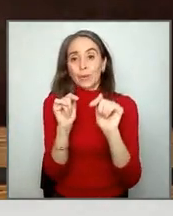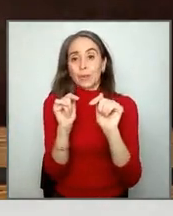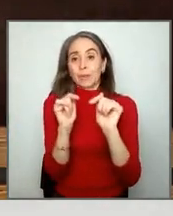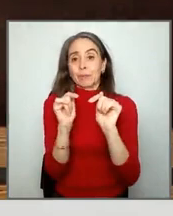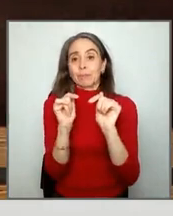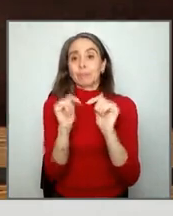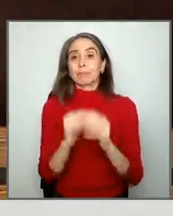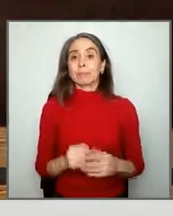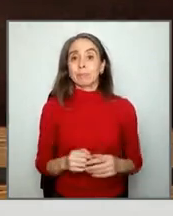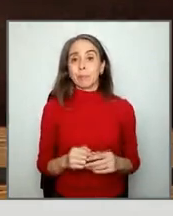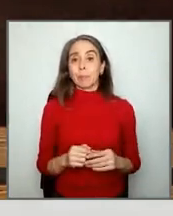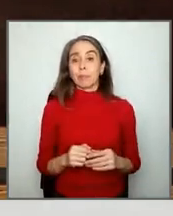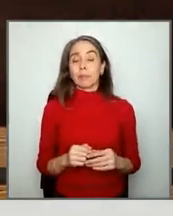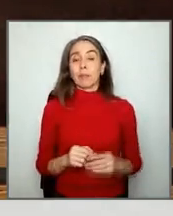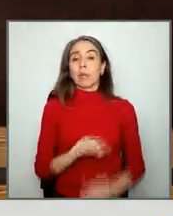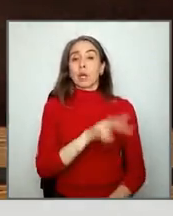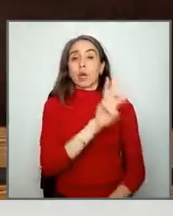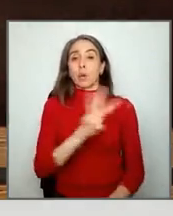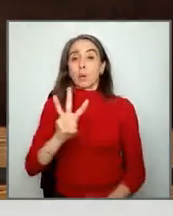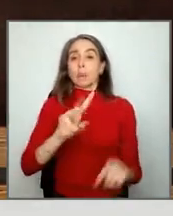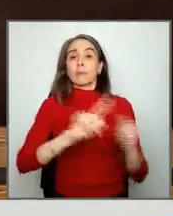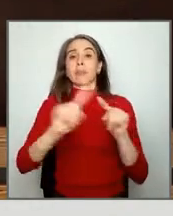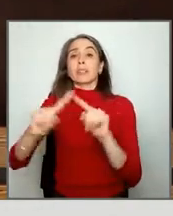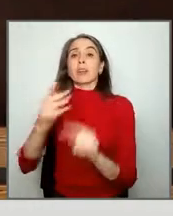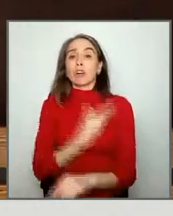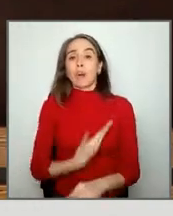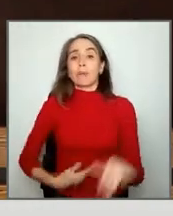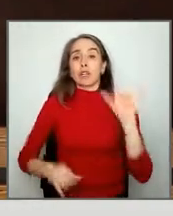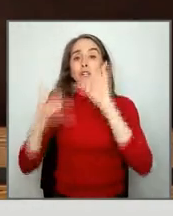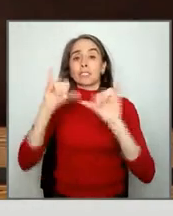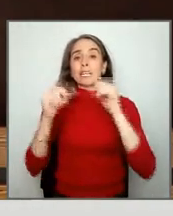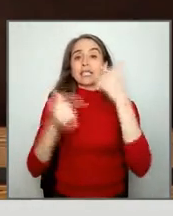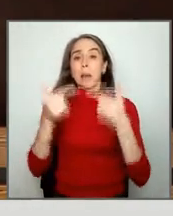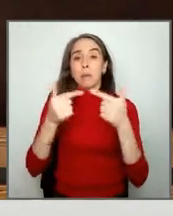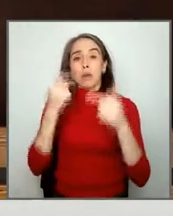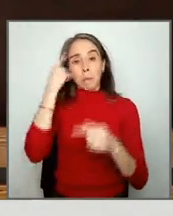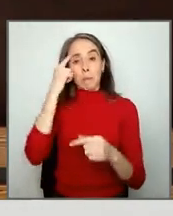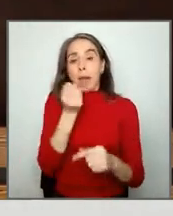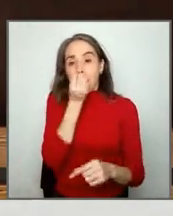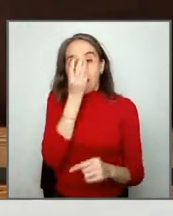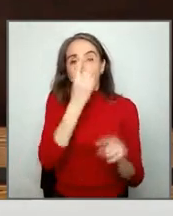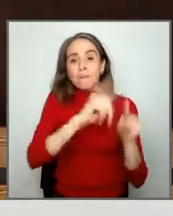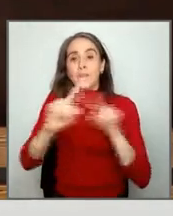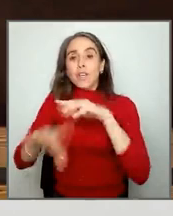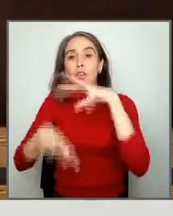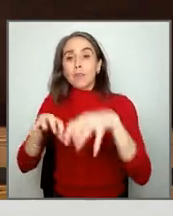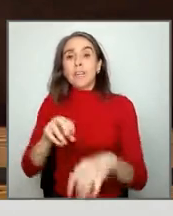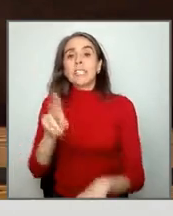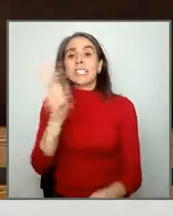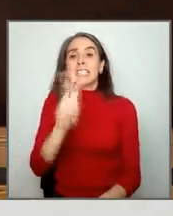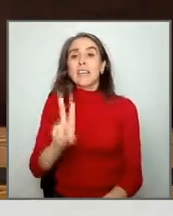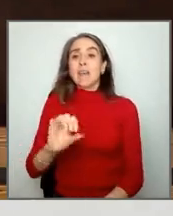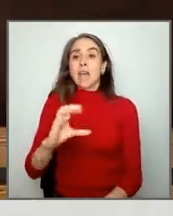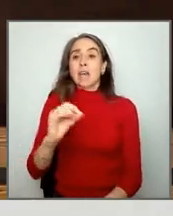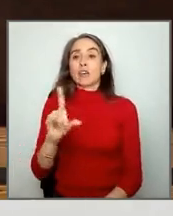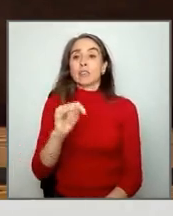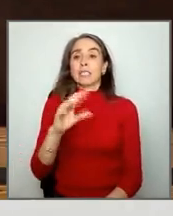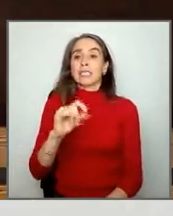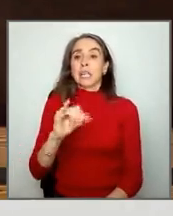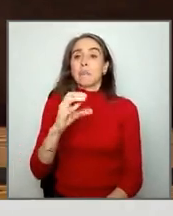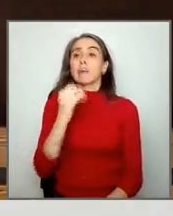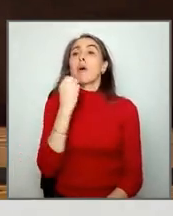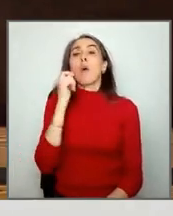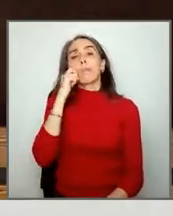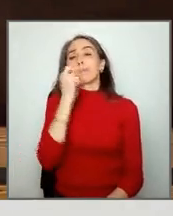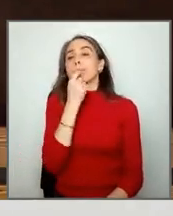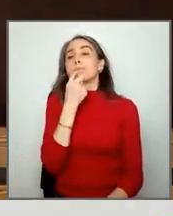plataforma intergubernamental de ciencia política para la biodiversidad y servicio ecosistémico por sus siglas en